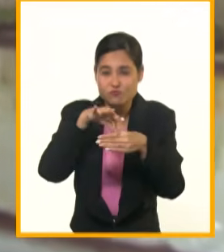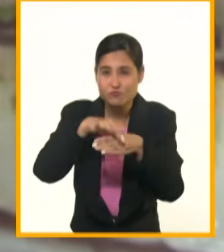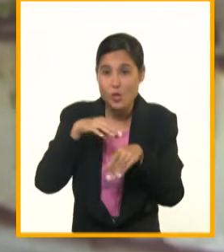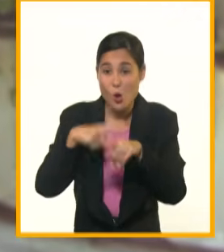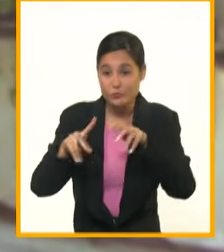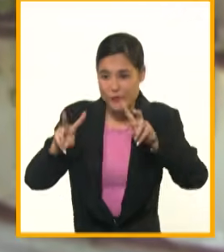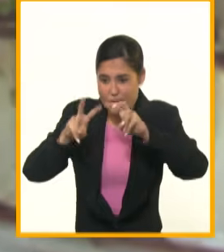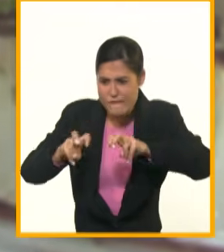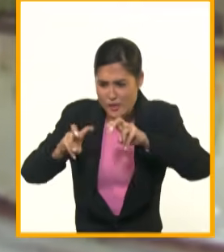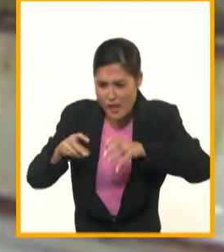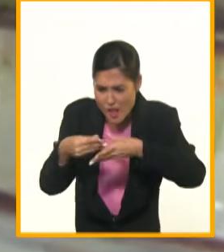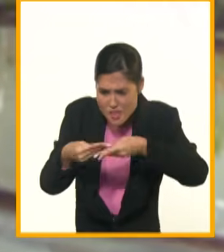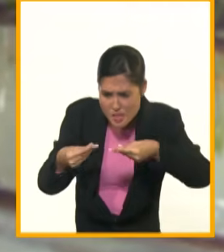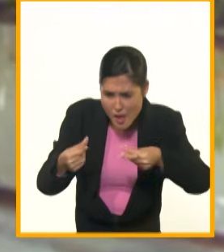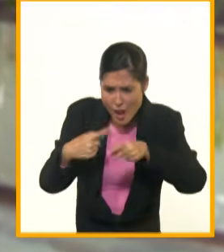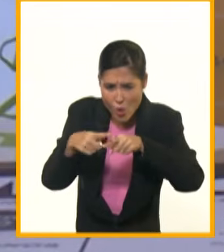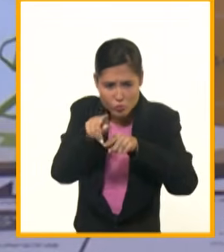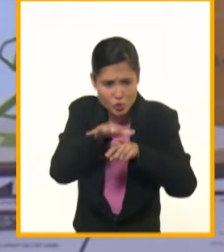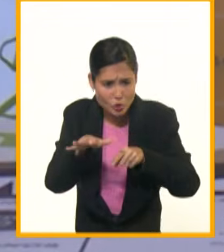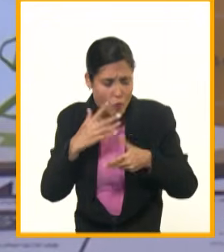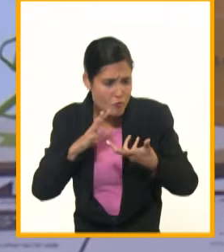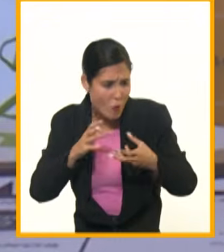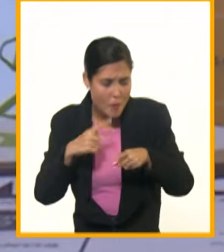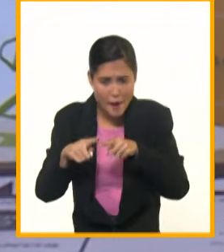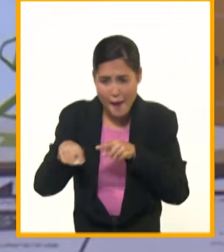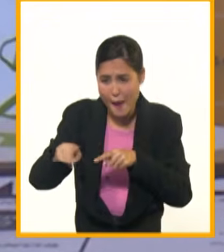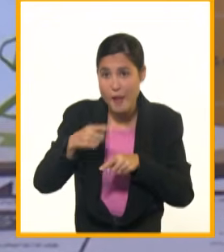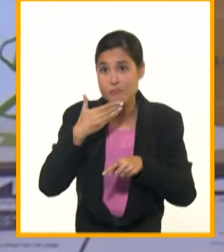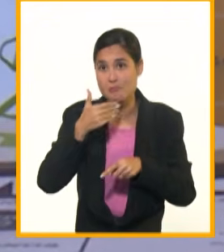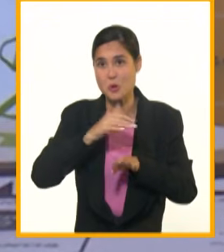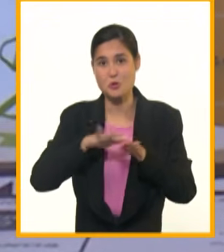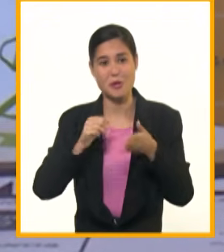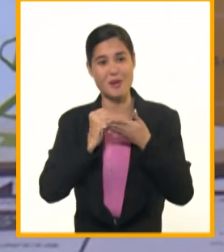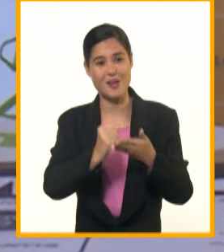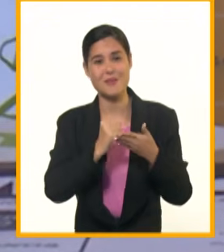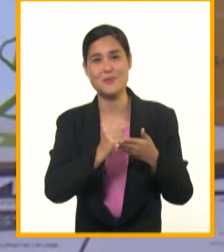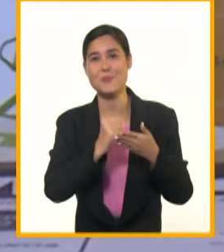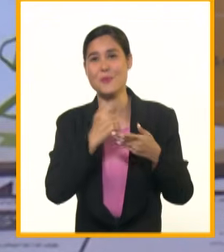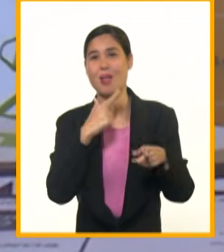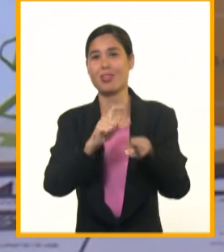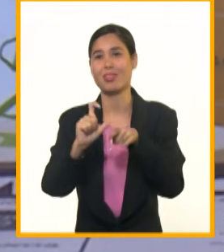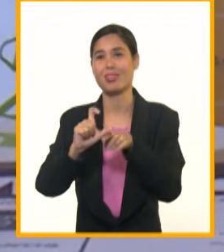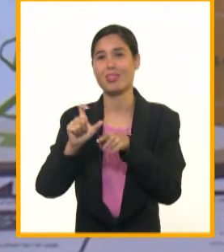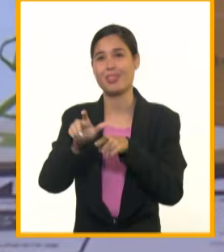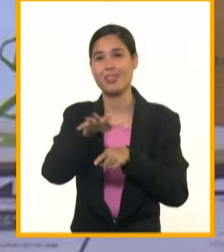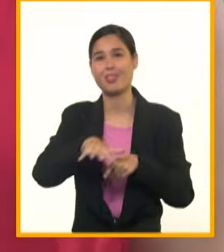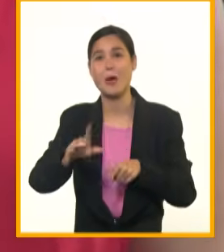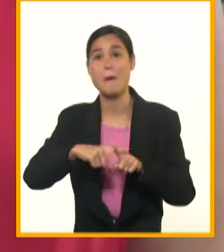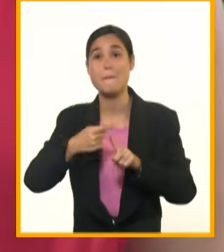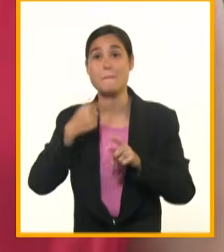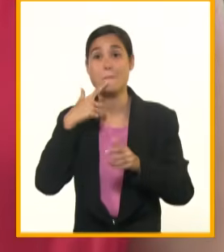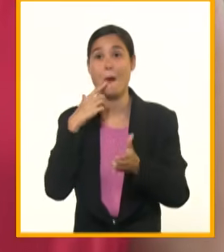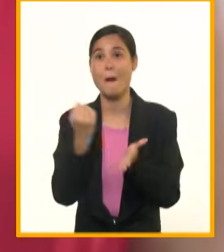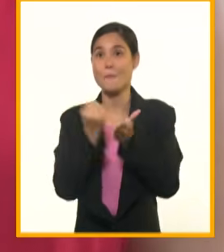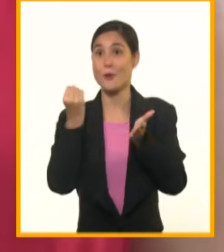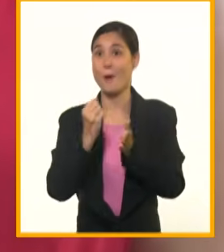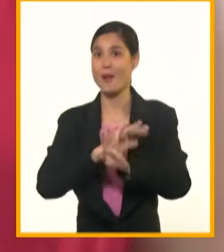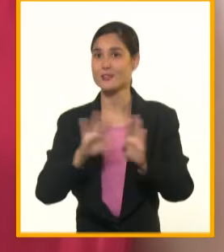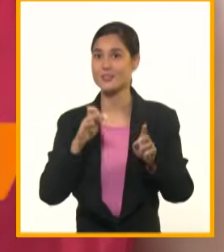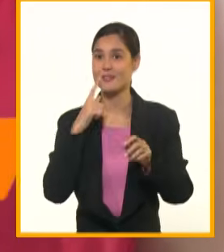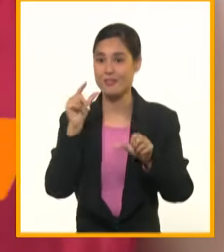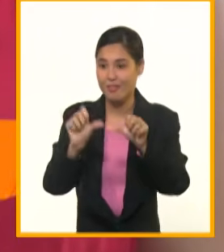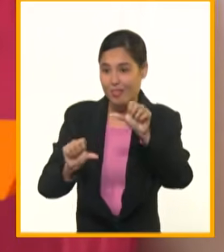territorio posibilitan el acceso de los campesinos a bioproductos y bioestimulantes con reconocimiento nacional. Tenemos